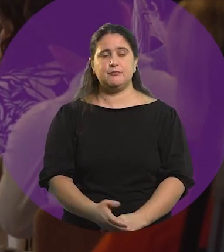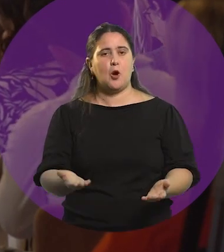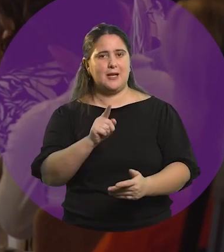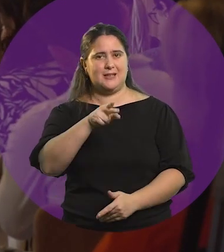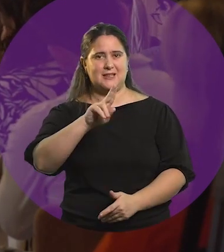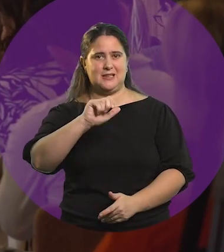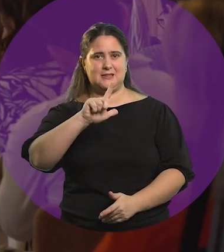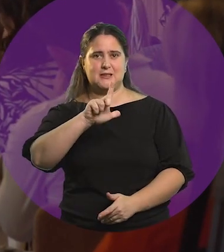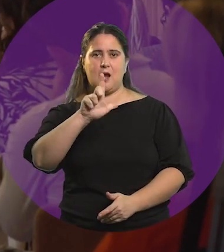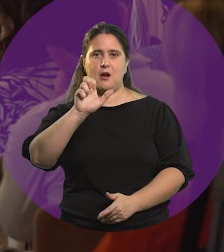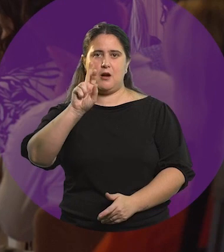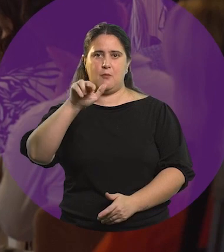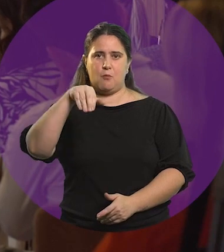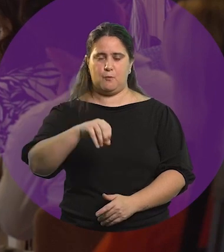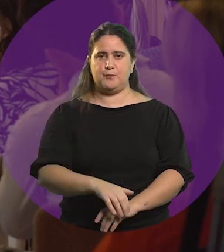Guillermo.